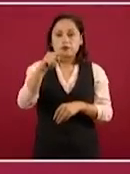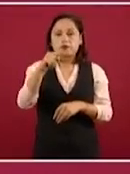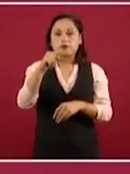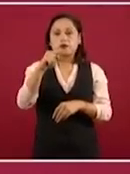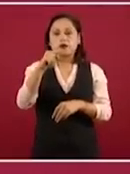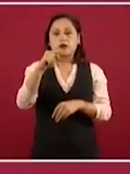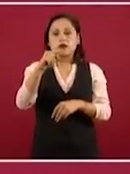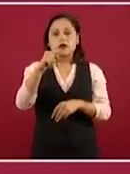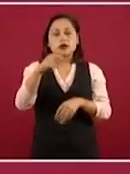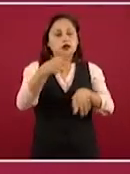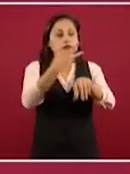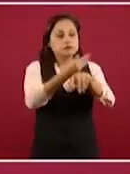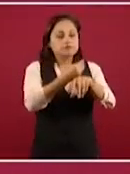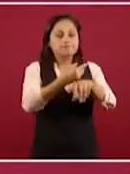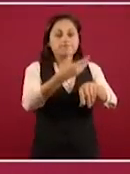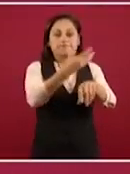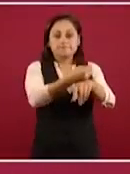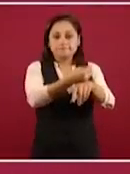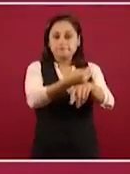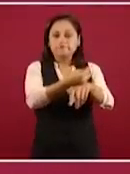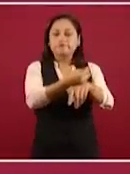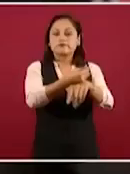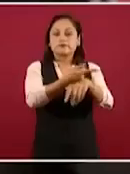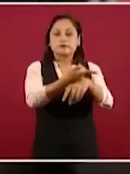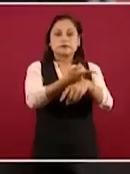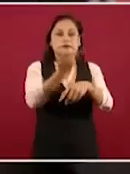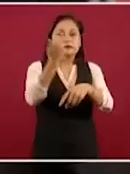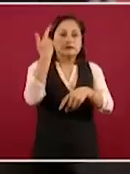reparar daños, para